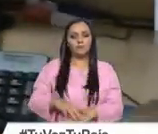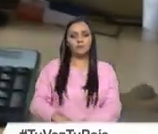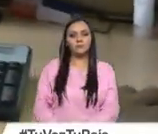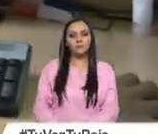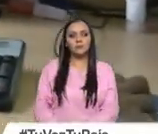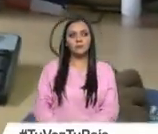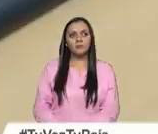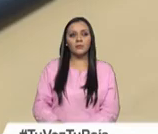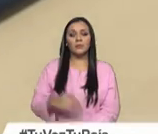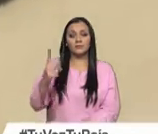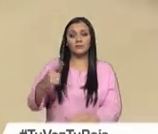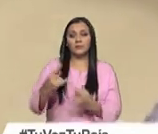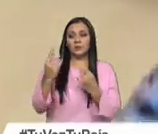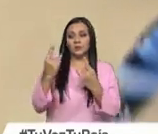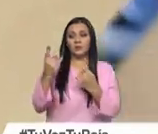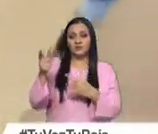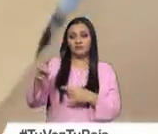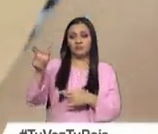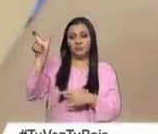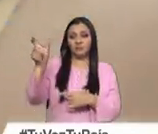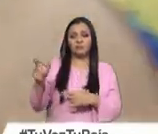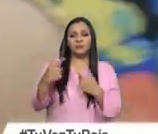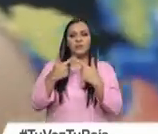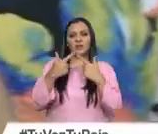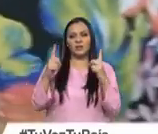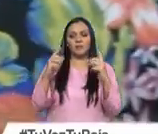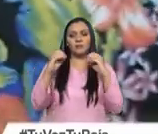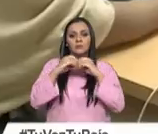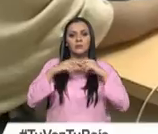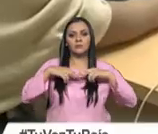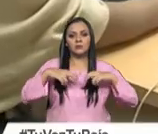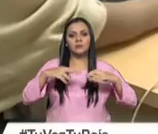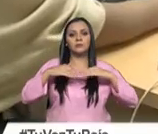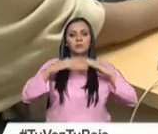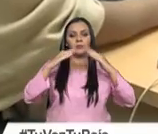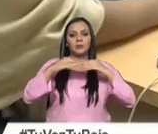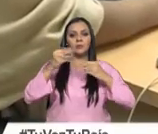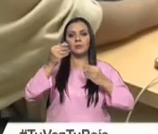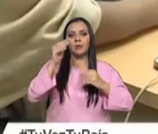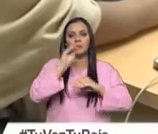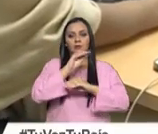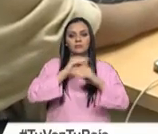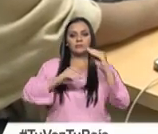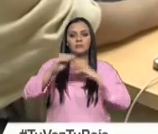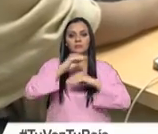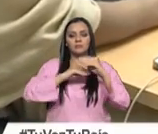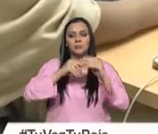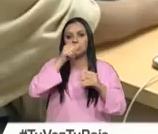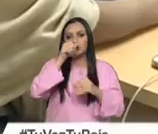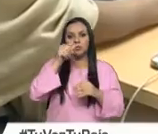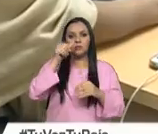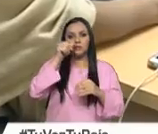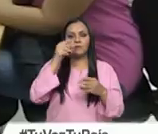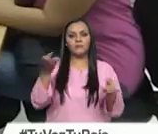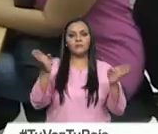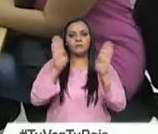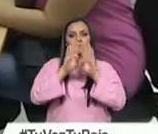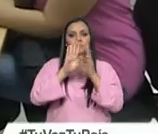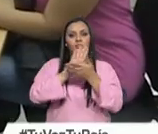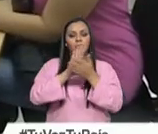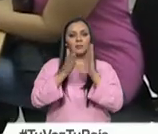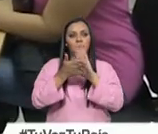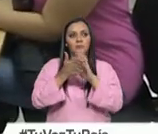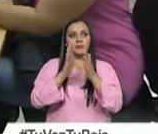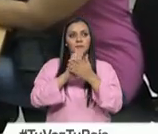El magnate está libre y una investigación en su contra en Panamá por blanqueo de capitales y narcotráfico fue cerrada en noviembre.